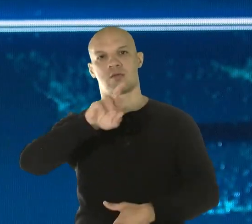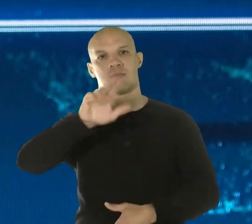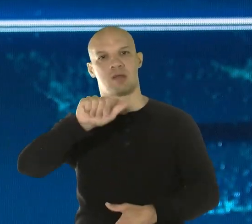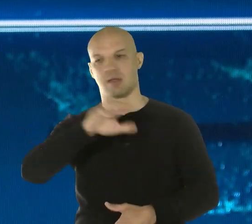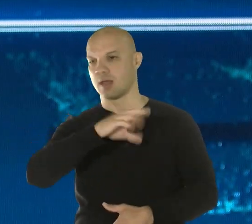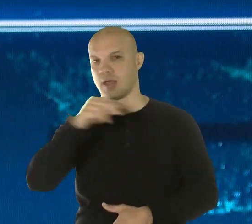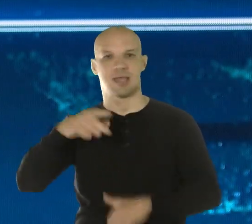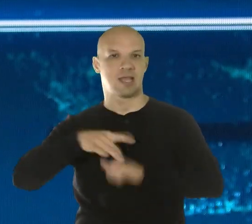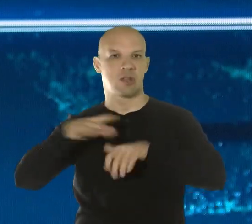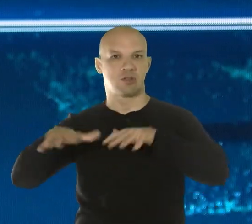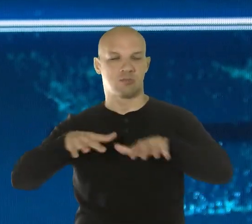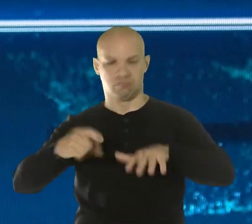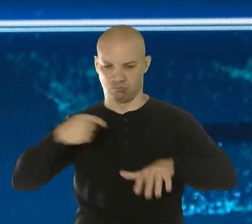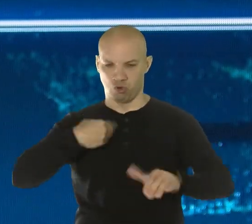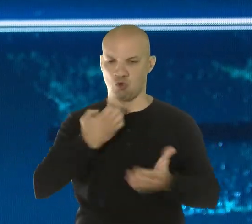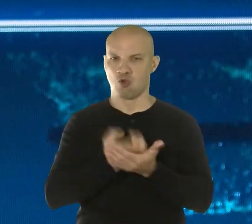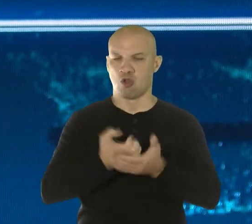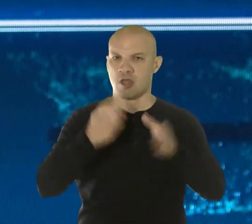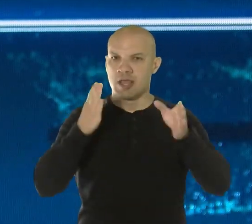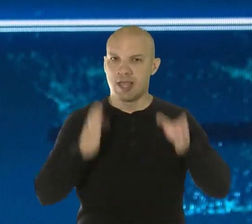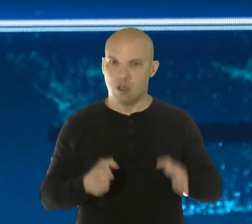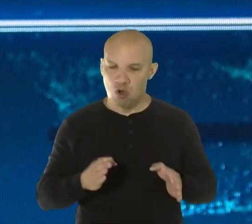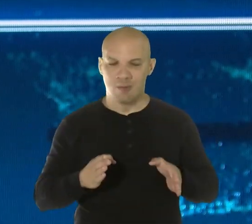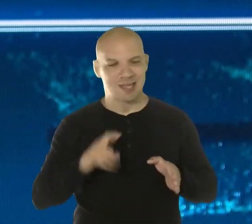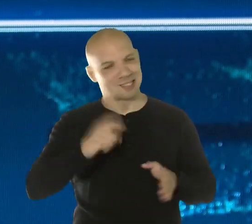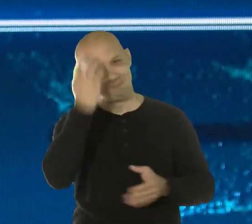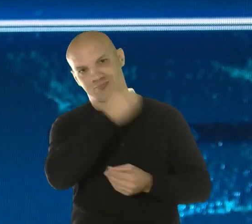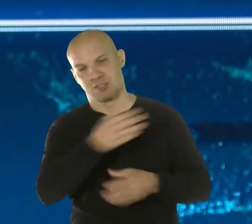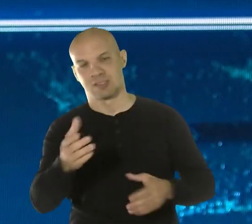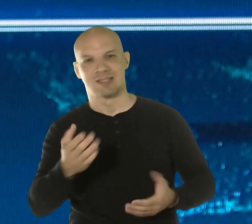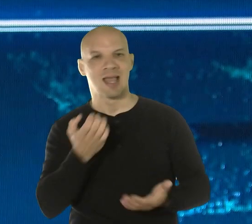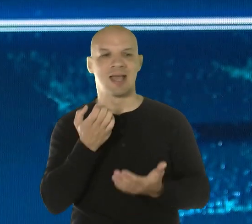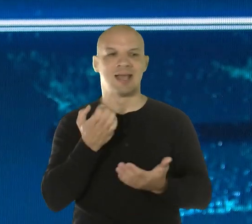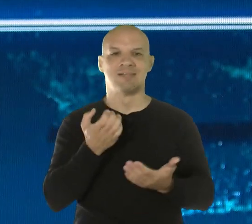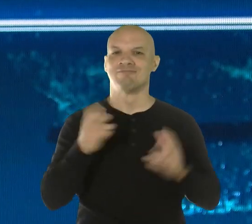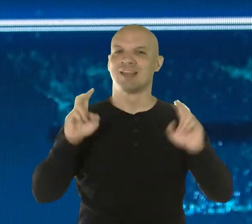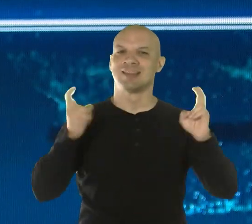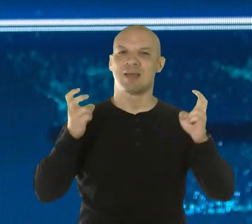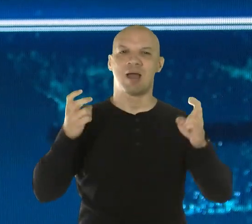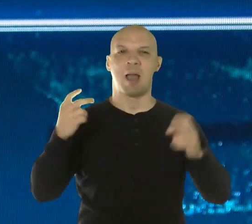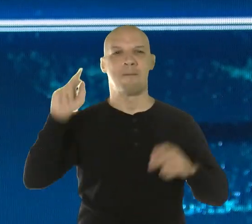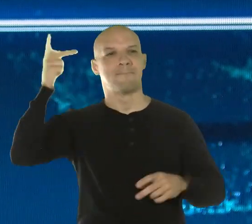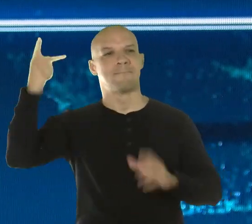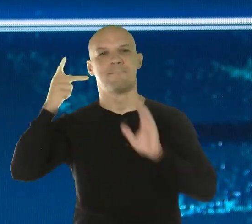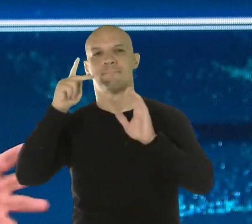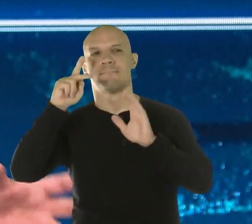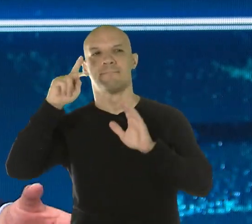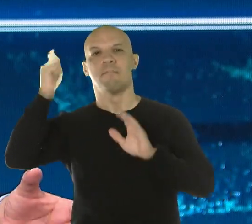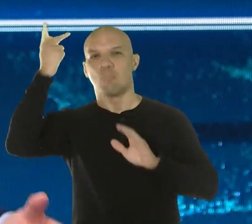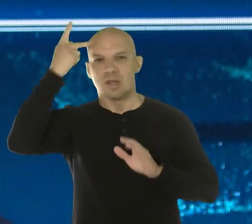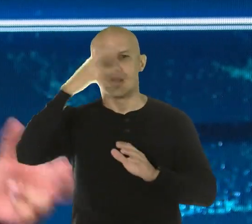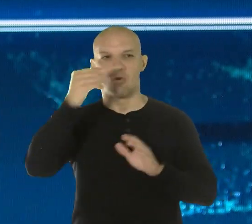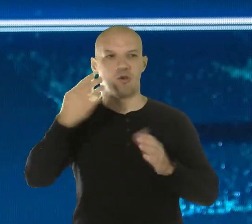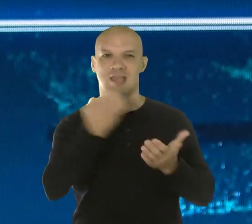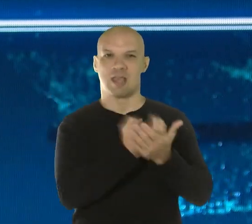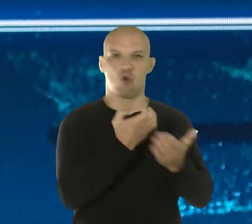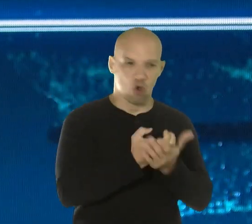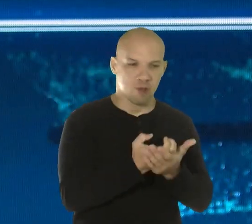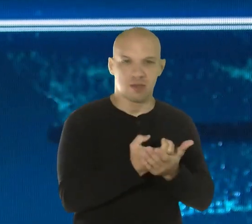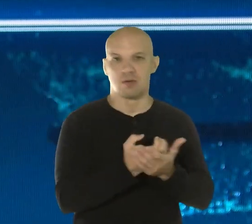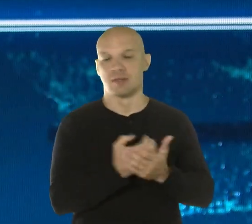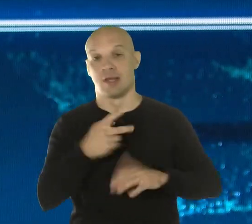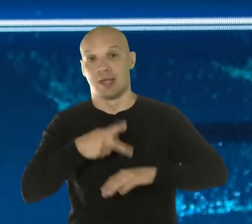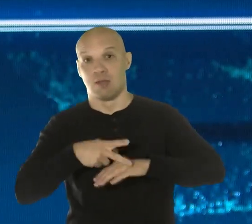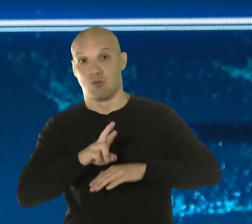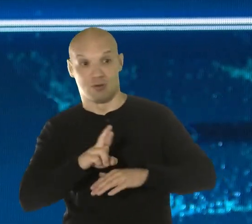a veces en la política económica y política pública se nos olvida de que Puerto Rico es un mercado laboral abierto. Y para yo retener talento en Puerto